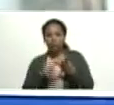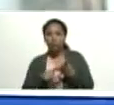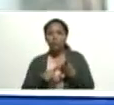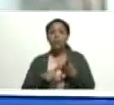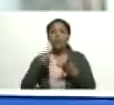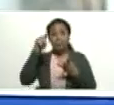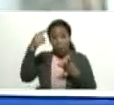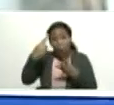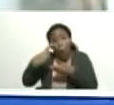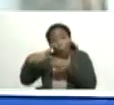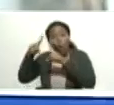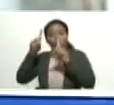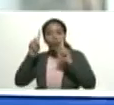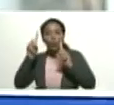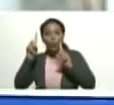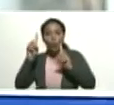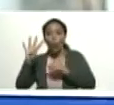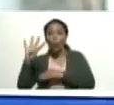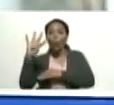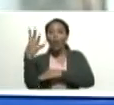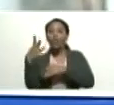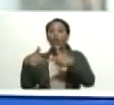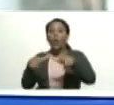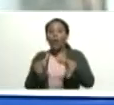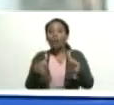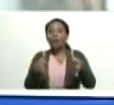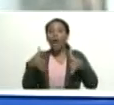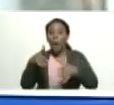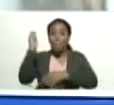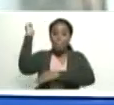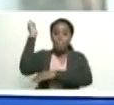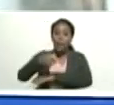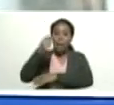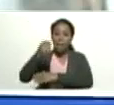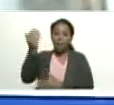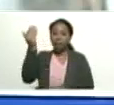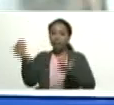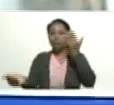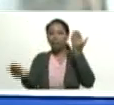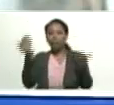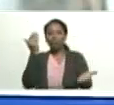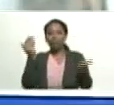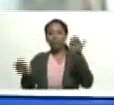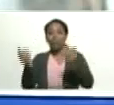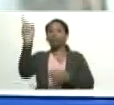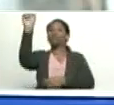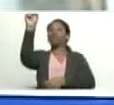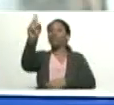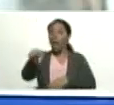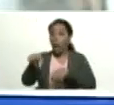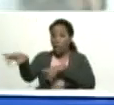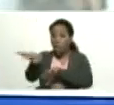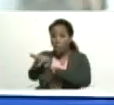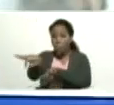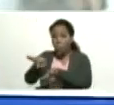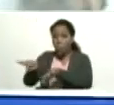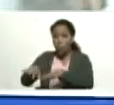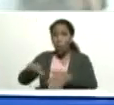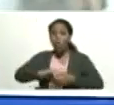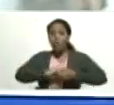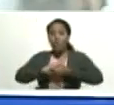otros. El cuarto puesto en la subasta, ¿verdad? También... del municipio Trujillo,